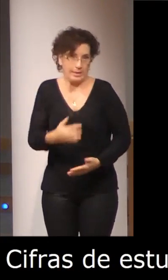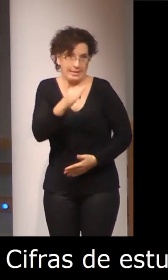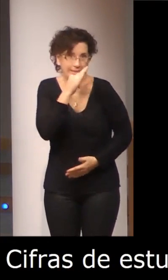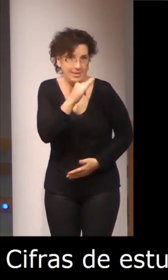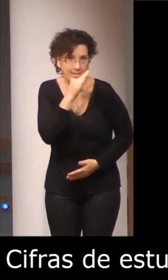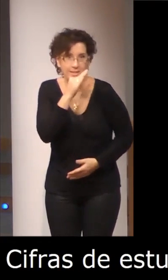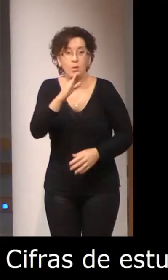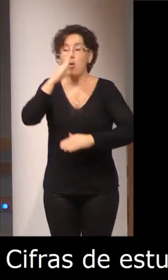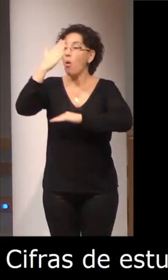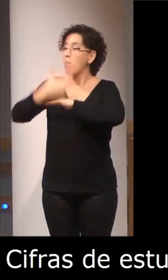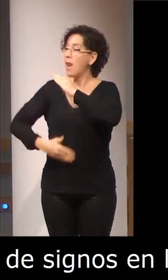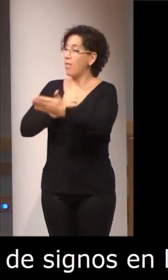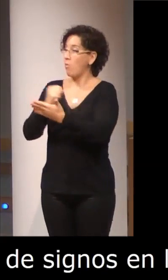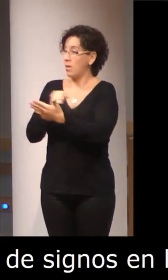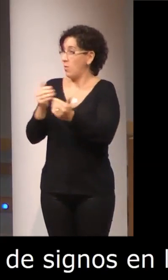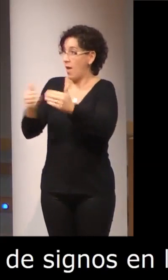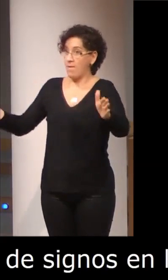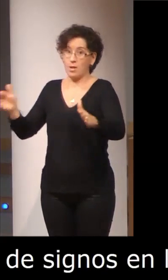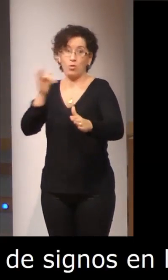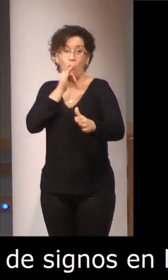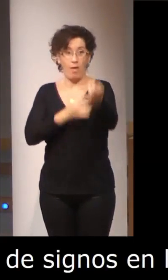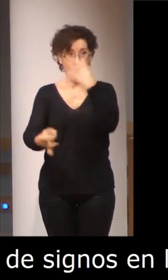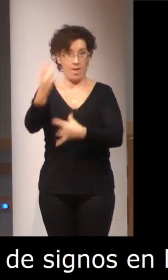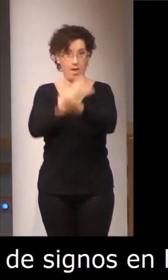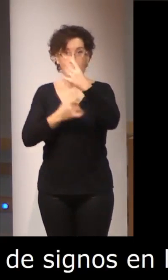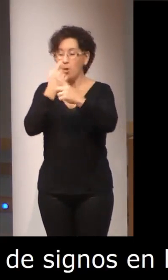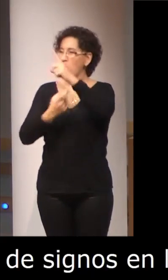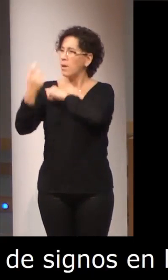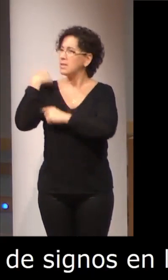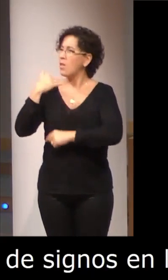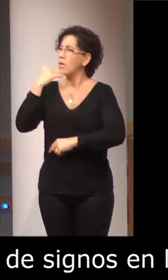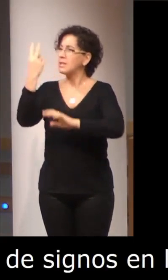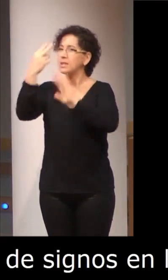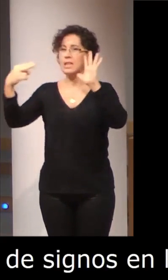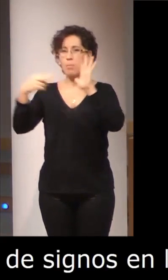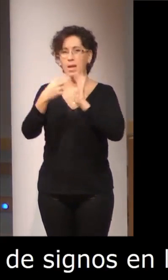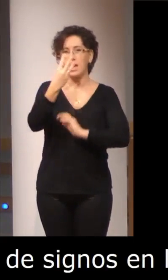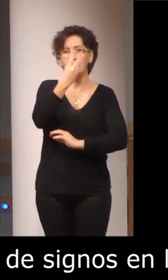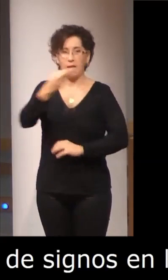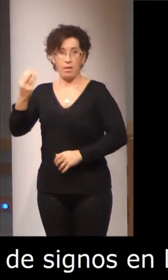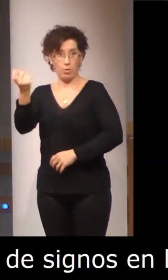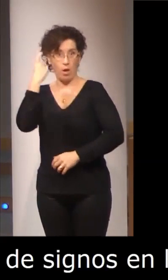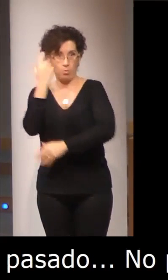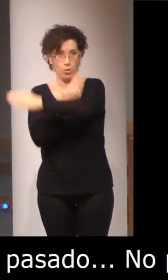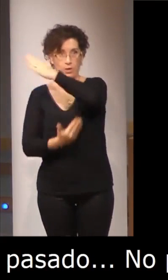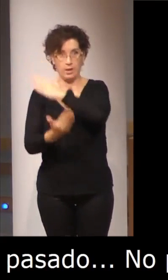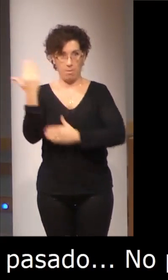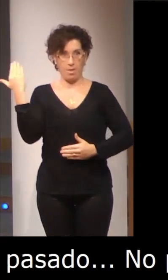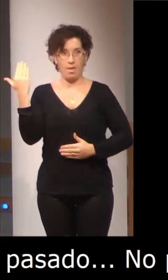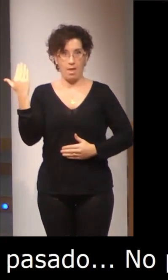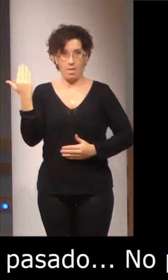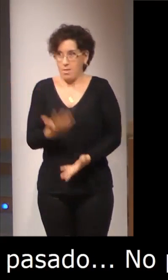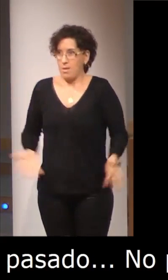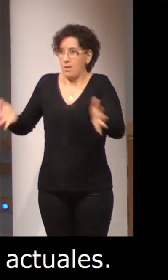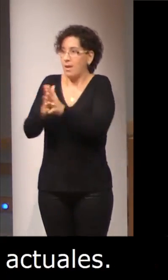todavía tenemos el plazo de matrícula abierto, pero el curso pasado hubo casi 7.300 estudiantes con discapacidad. Decía el rector que posiblemente son